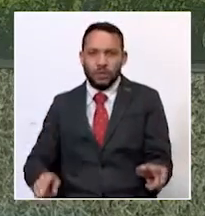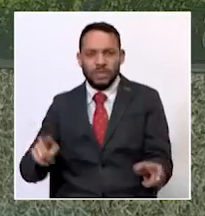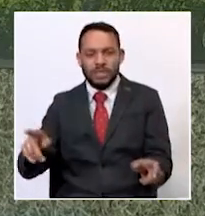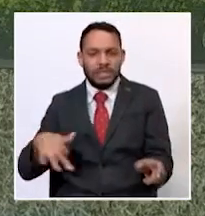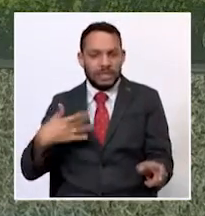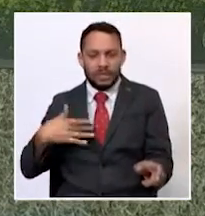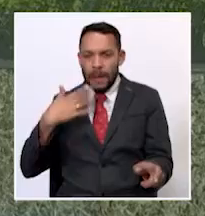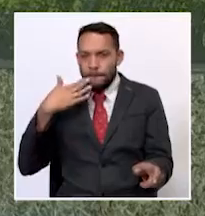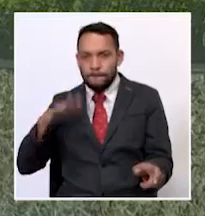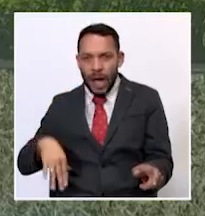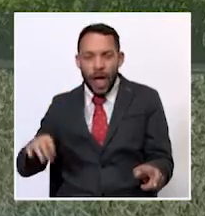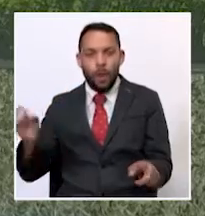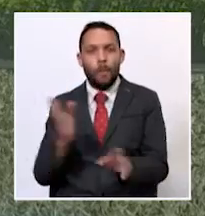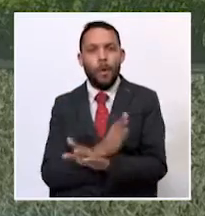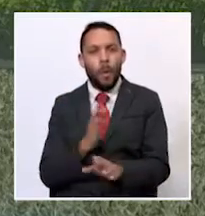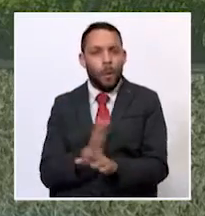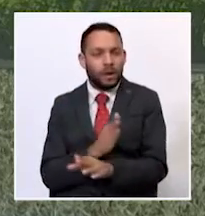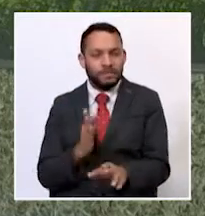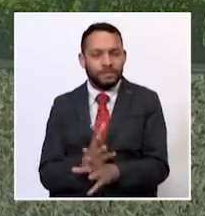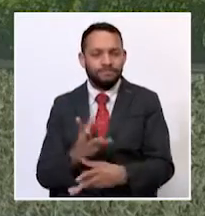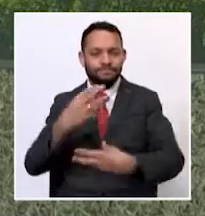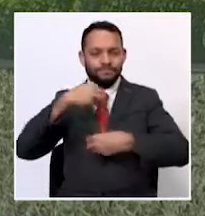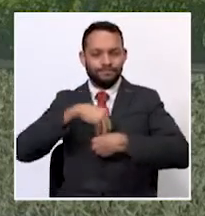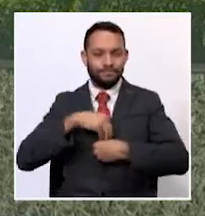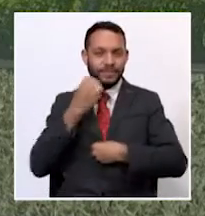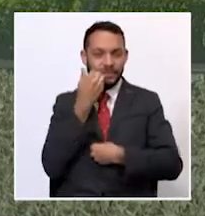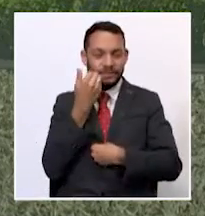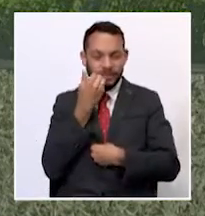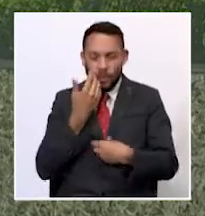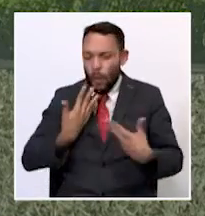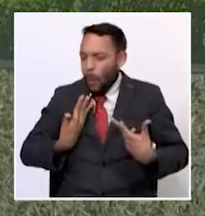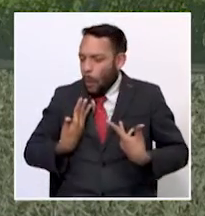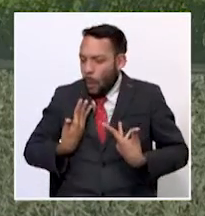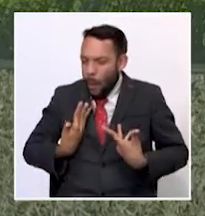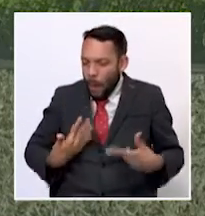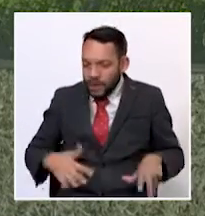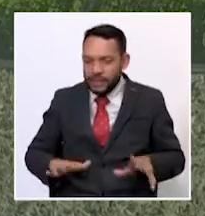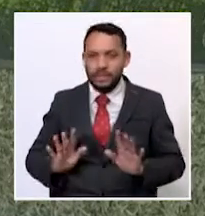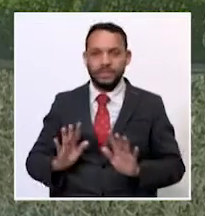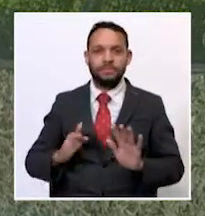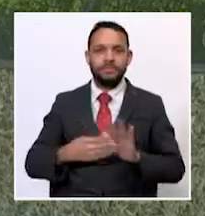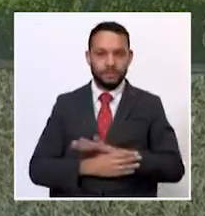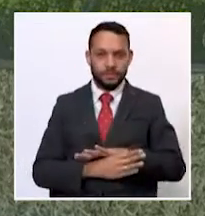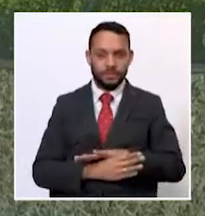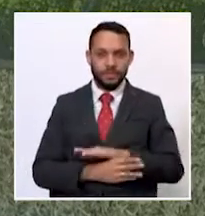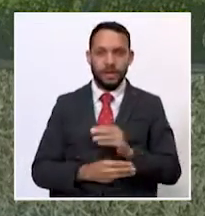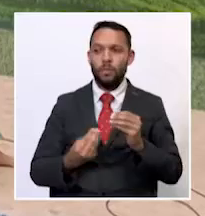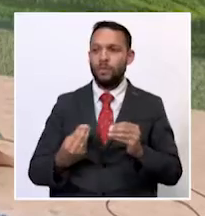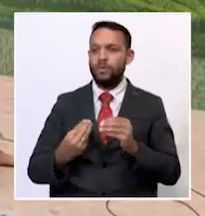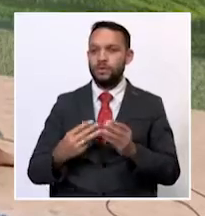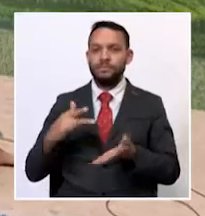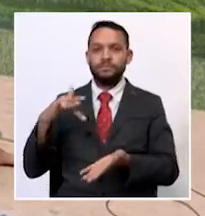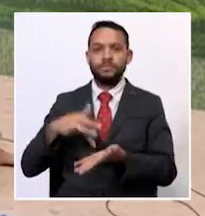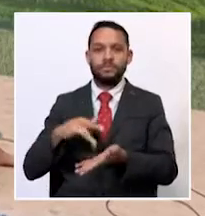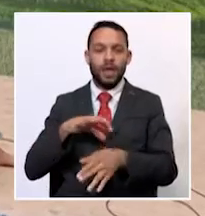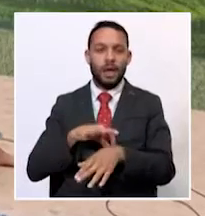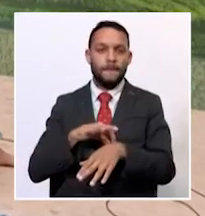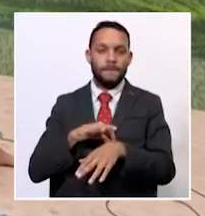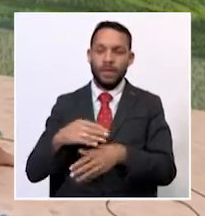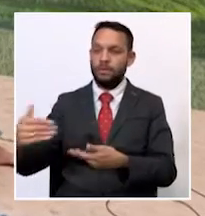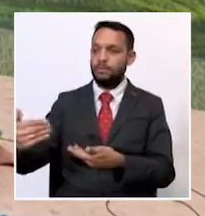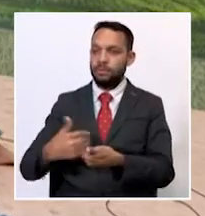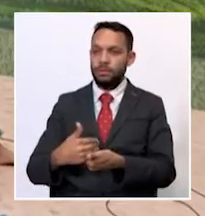mejorar nuestras condiciones de vida. Infortunadamente muchas personas llegan a los consultorios y a nuestras